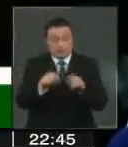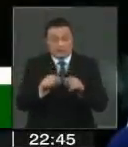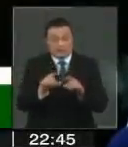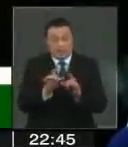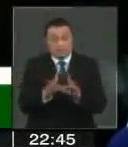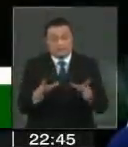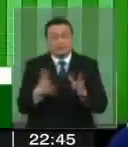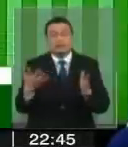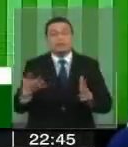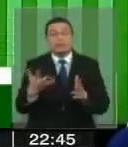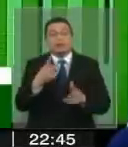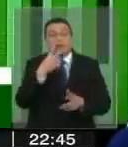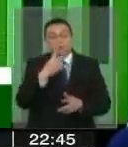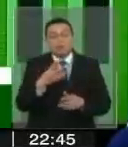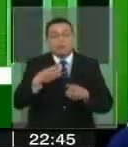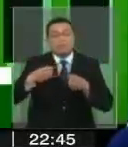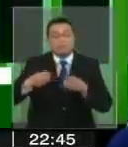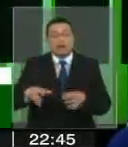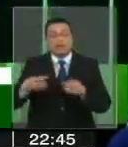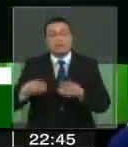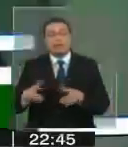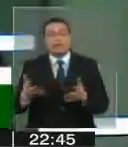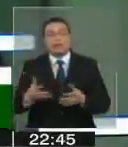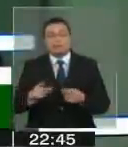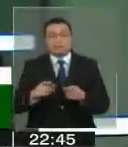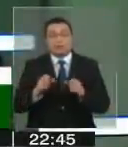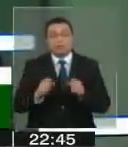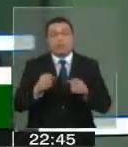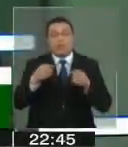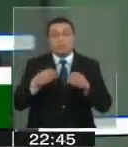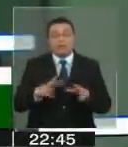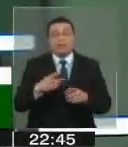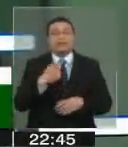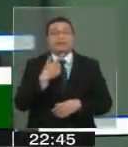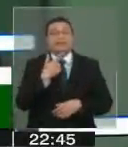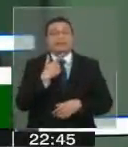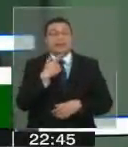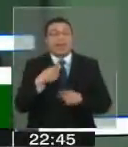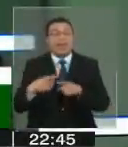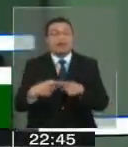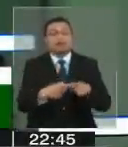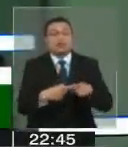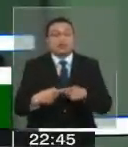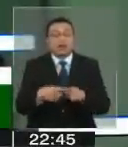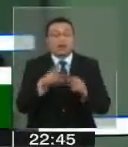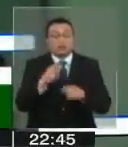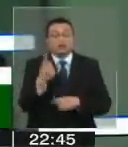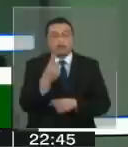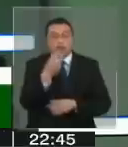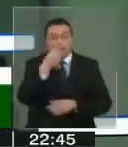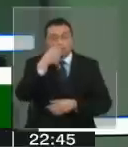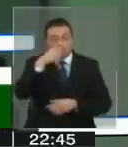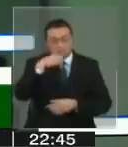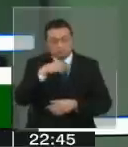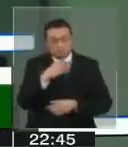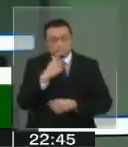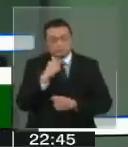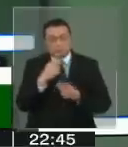en específico, sí. ¿Qué cosas se van viendo que van perdiendo ellos? Pueden perder el interés social, por ejemplo, ensimismarse. ¿Se van encerrando?